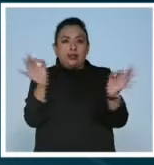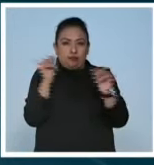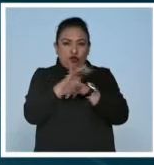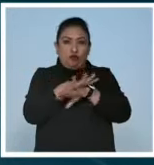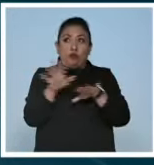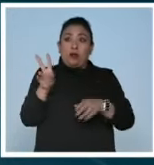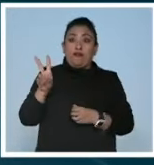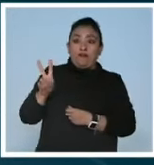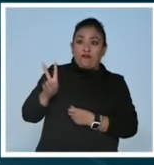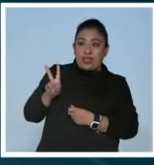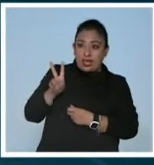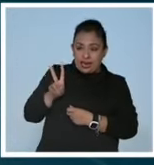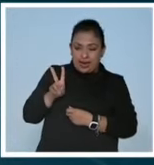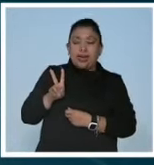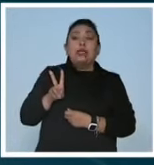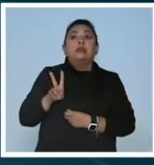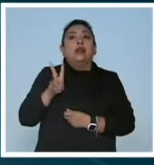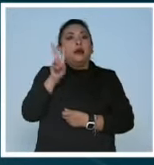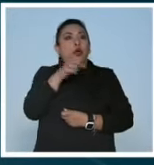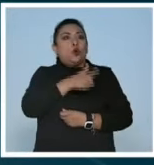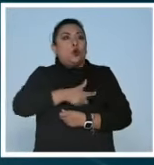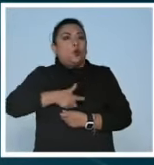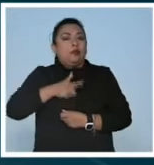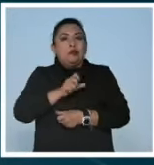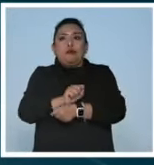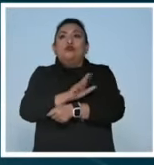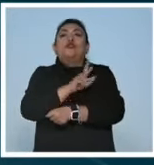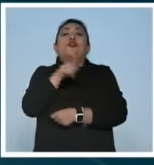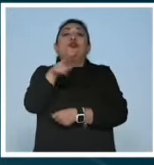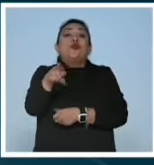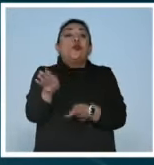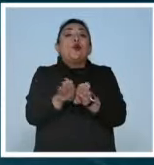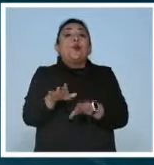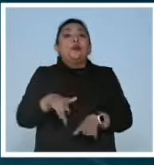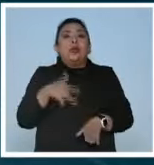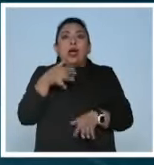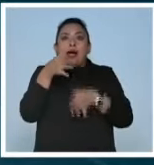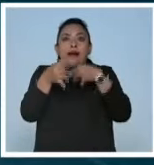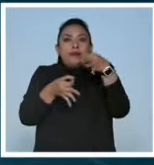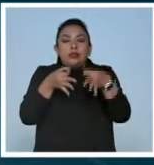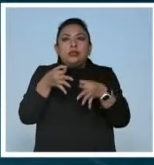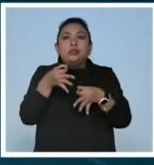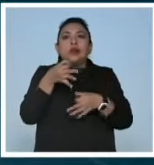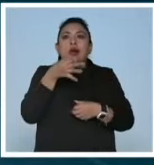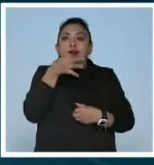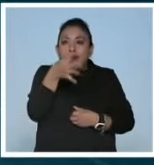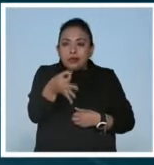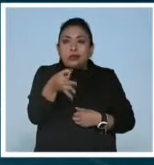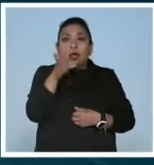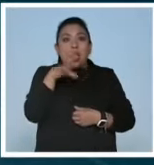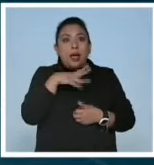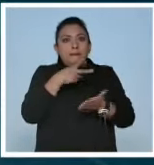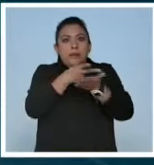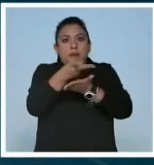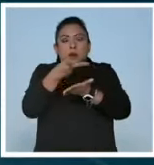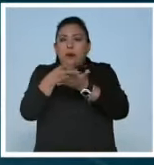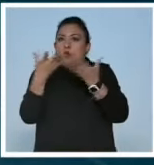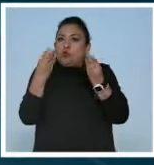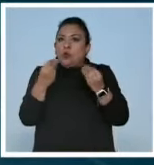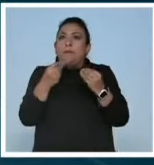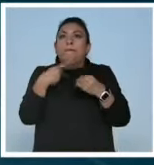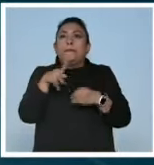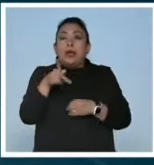información el viernes pasado con un enorme gusto, con gran emoción. ¿Tú cómo recibiste esta noticia? Has tenido grandes premios, pero en particular